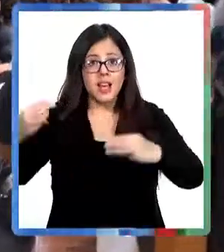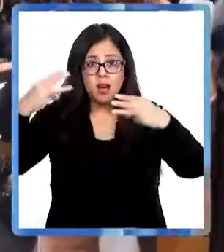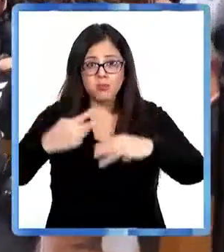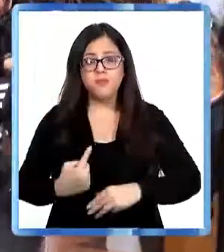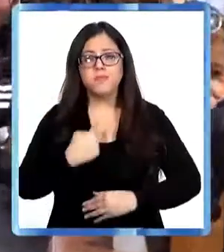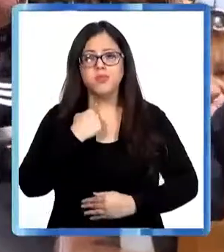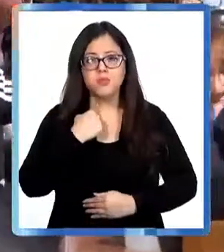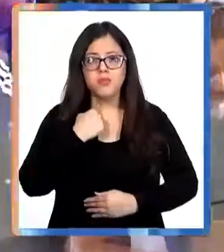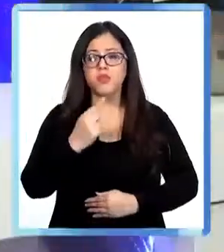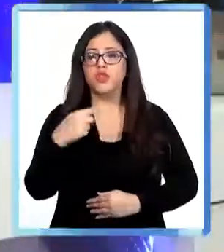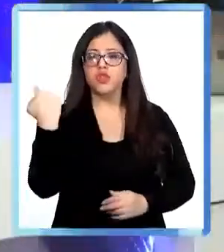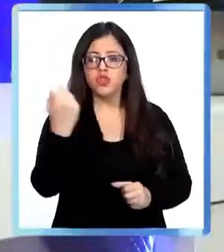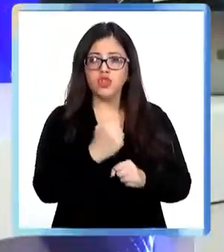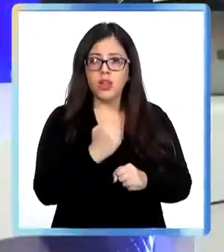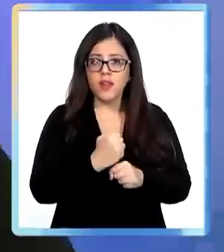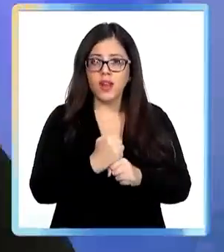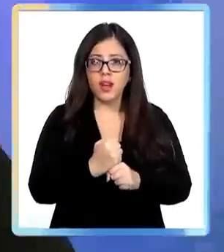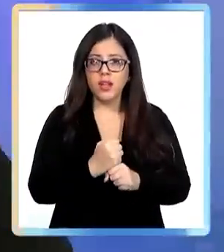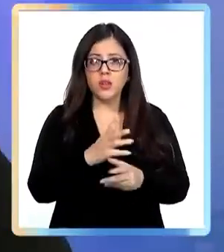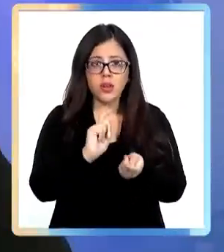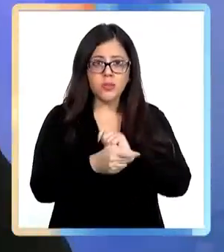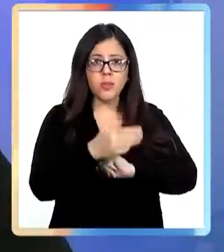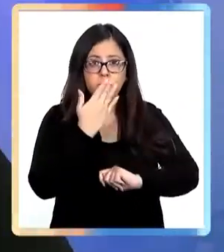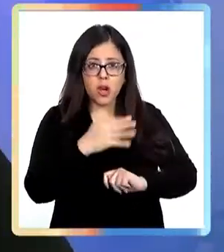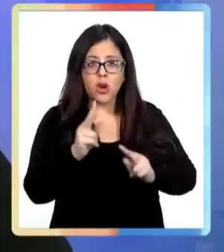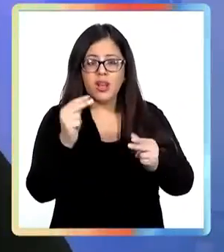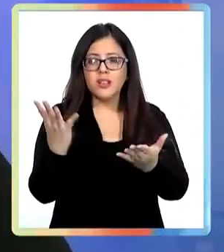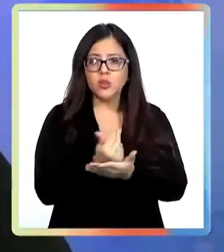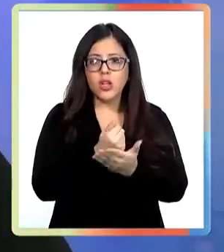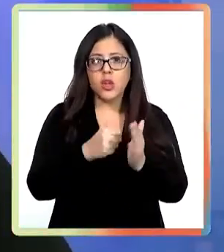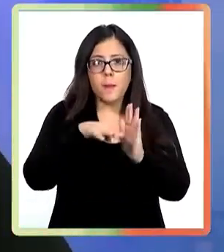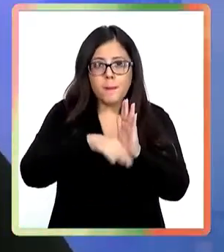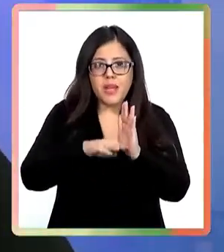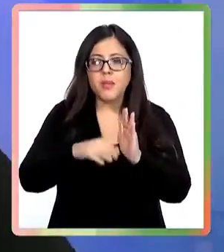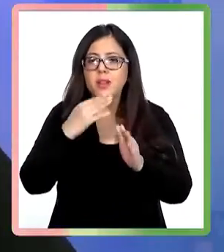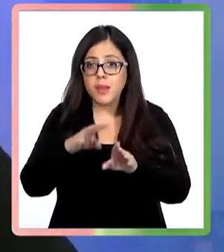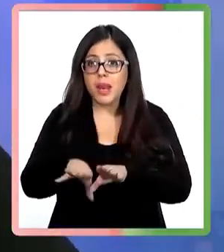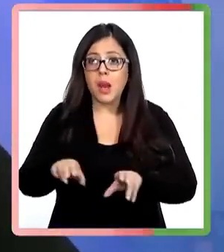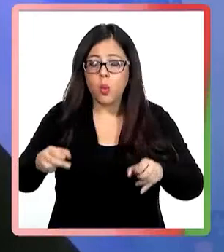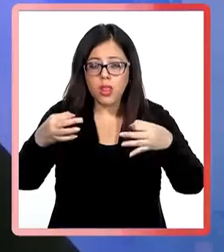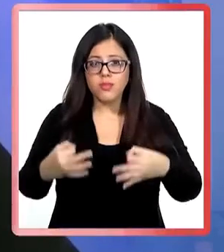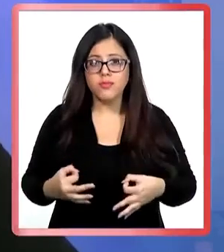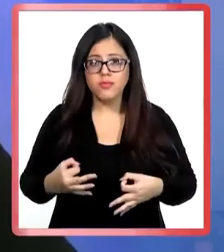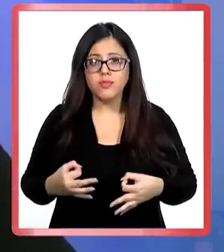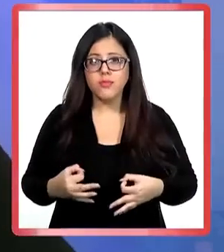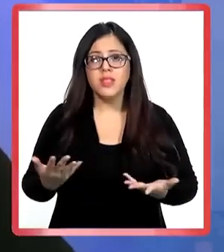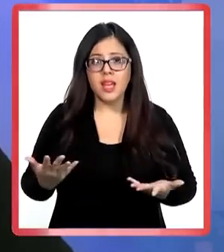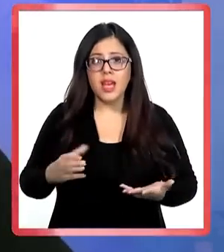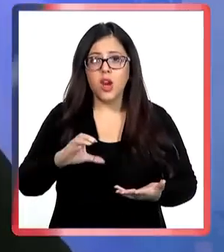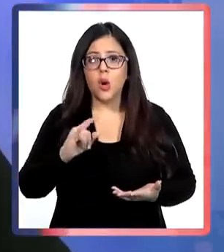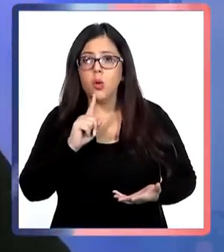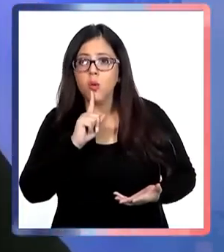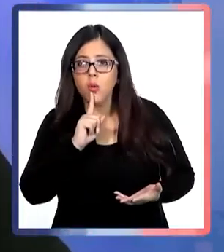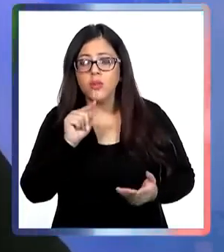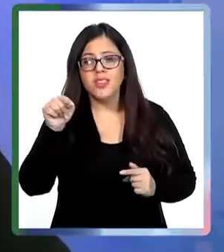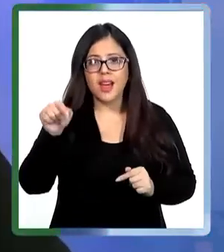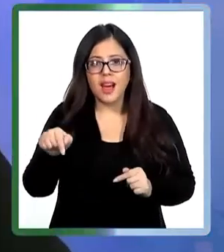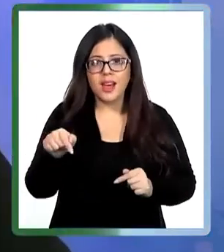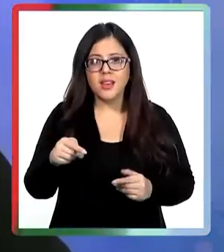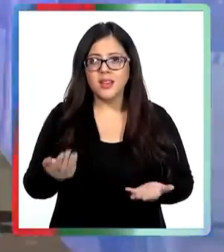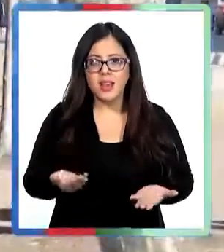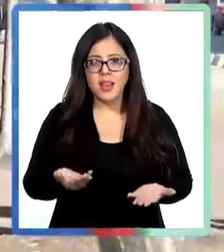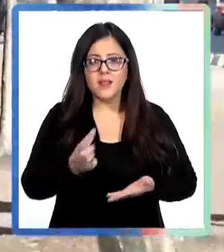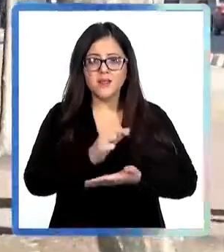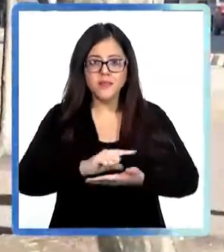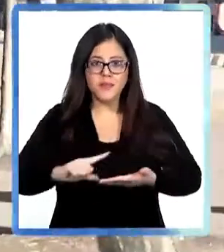particularmente golpeada. Estamos trabajando en mejorar el sueldo mínimo. Llegamos a un acuerdo inédito con la CUT, en donde se va